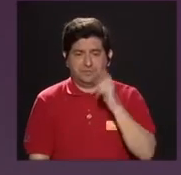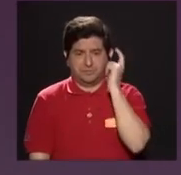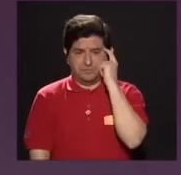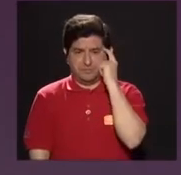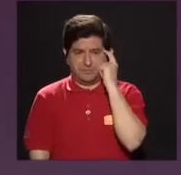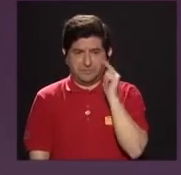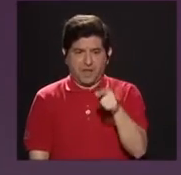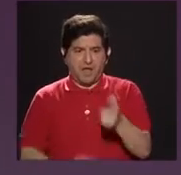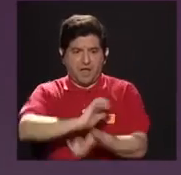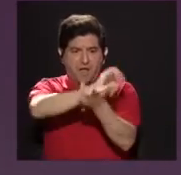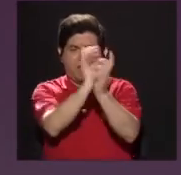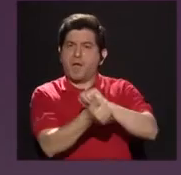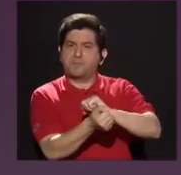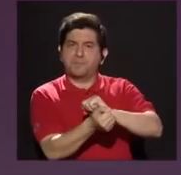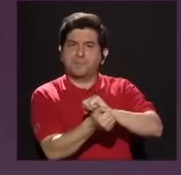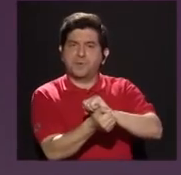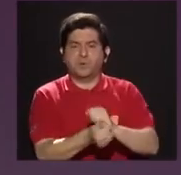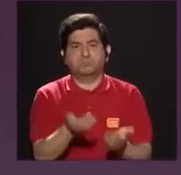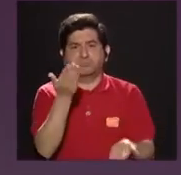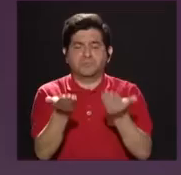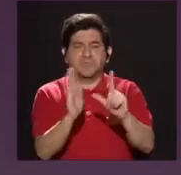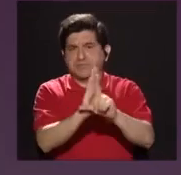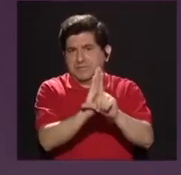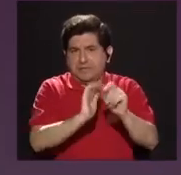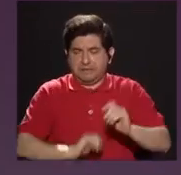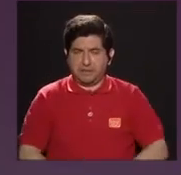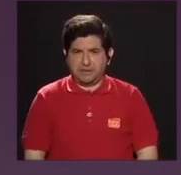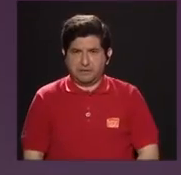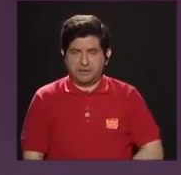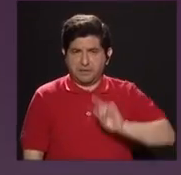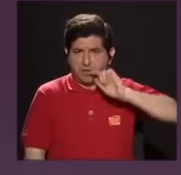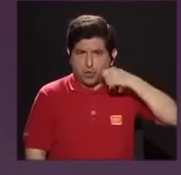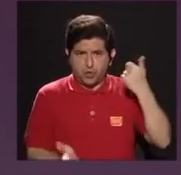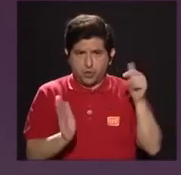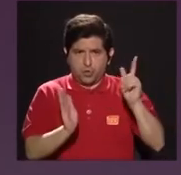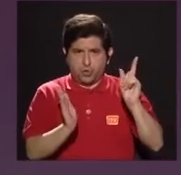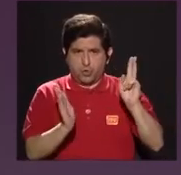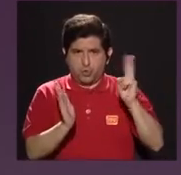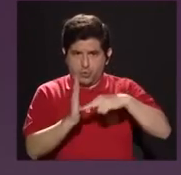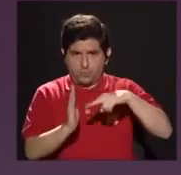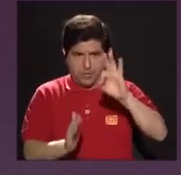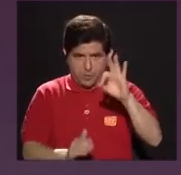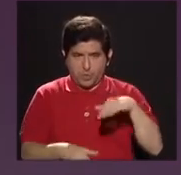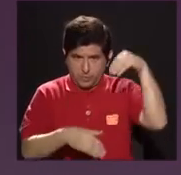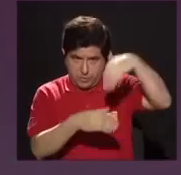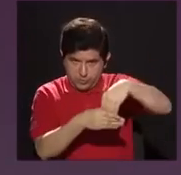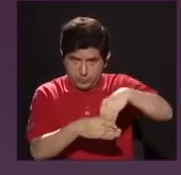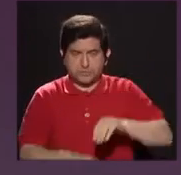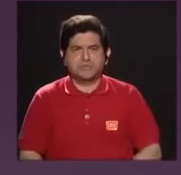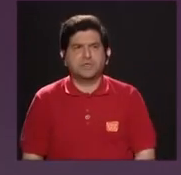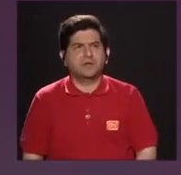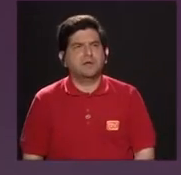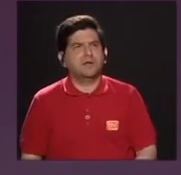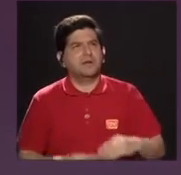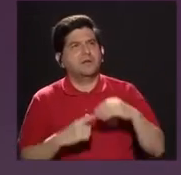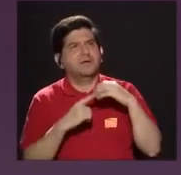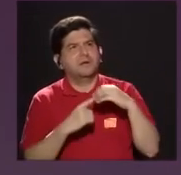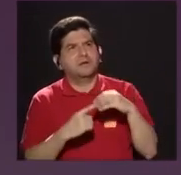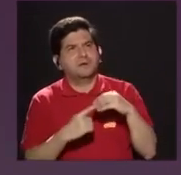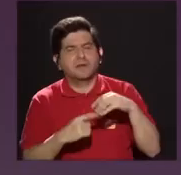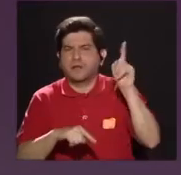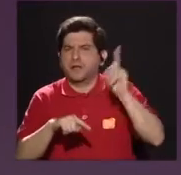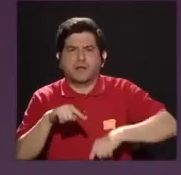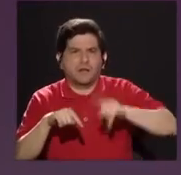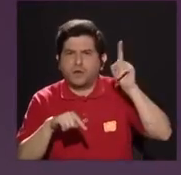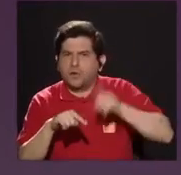con estas reformas, ¿verdad?, que a propósito del Código del 2009 se introdujeron, ¿verdad?, sobre todo de que no puede